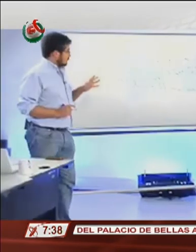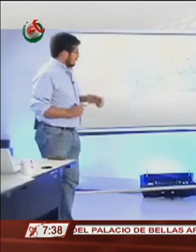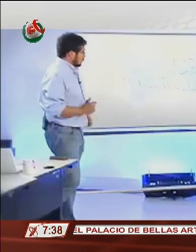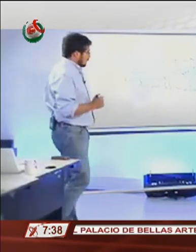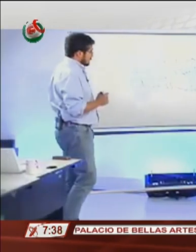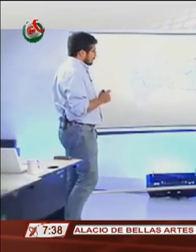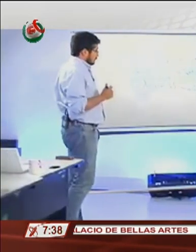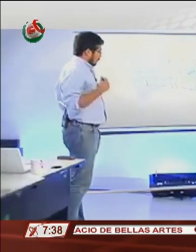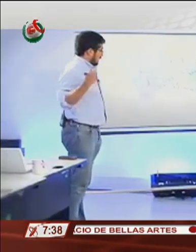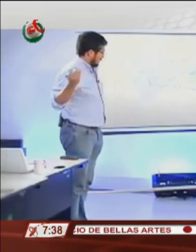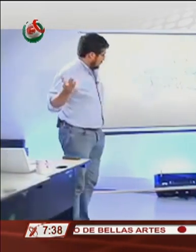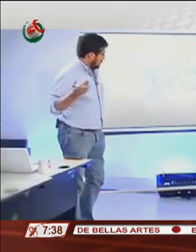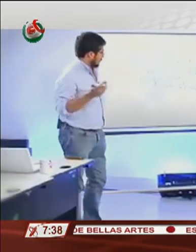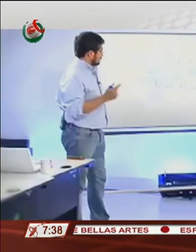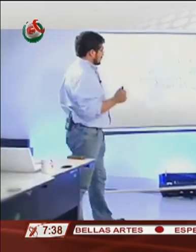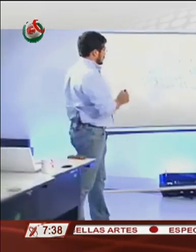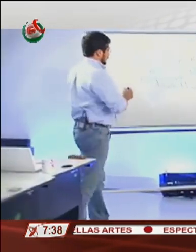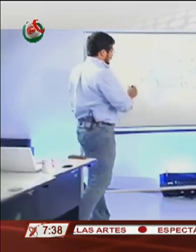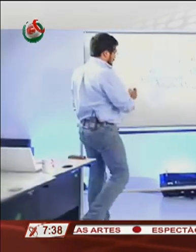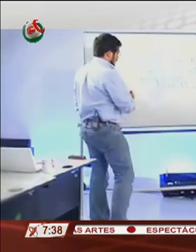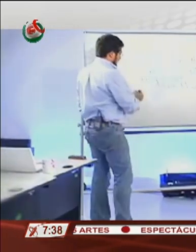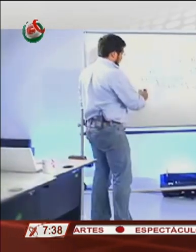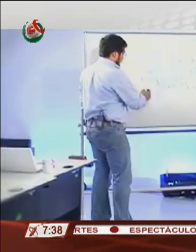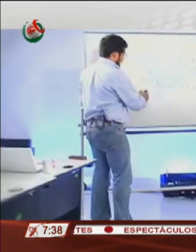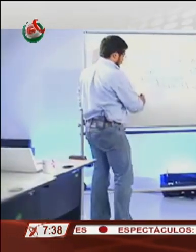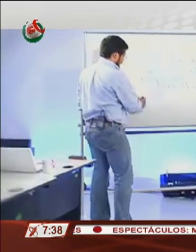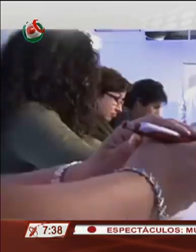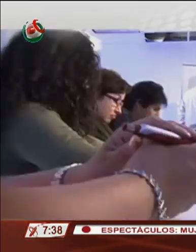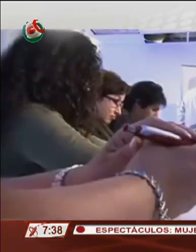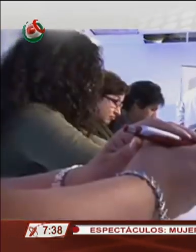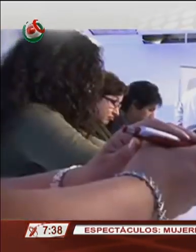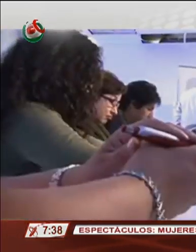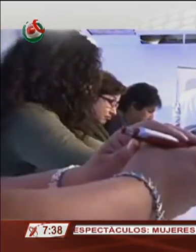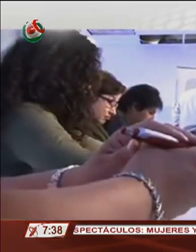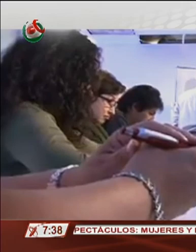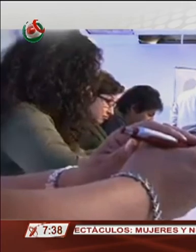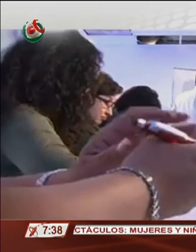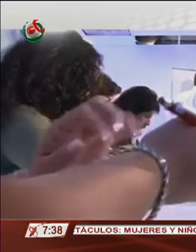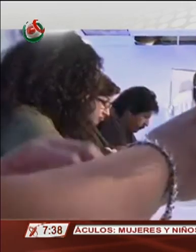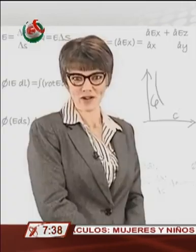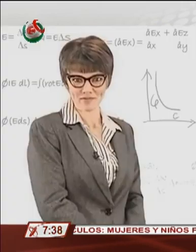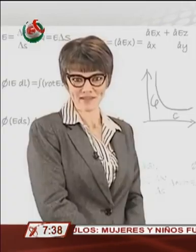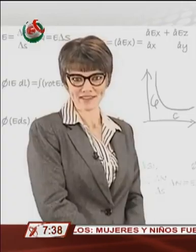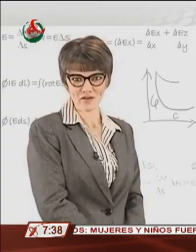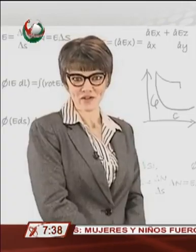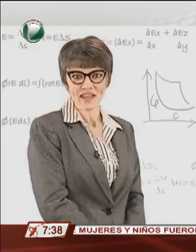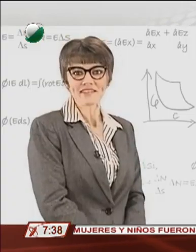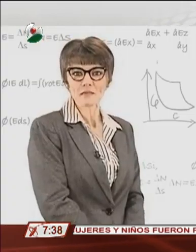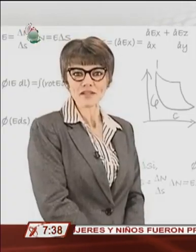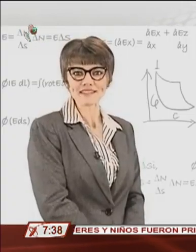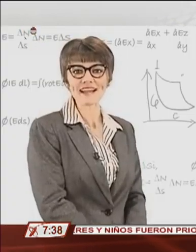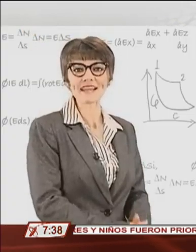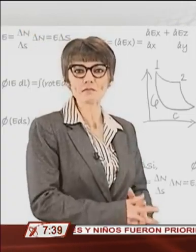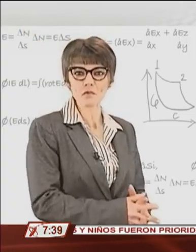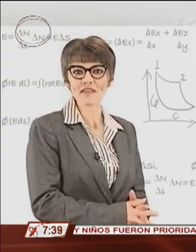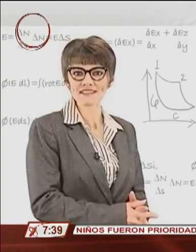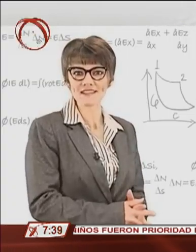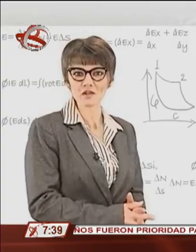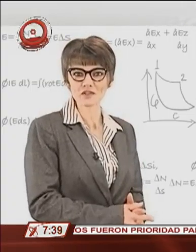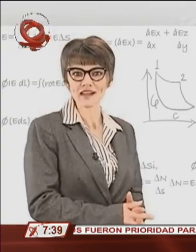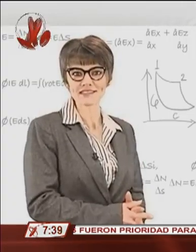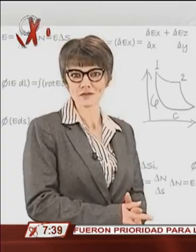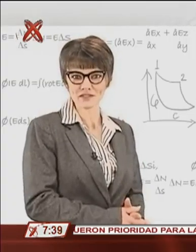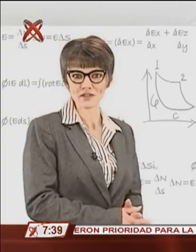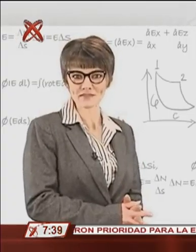la cuenta, todo está listo para navegar e inscribirse al curso que desee. Los cursos son para todos, están dirigidos para distintos niveles